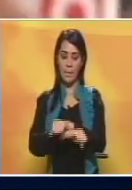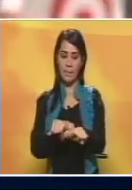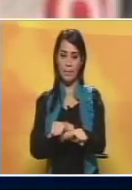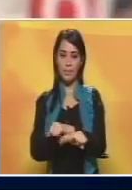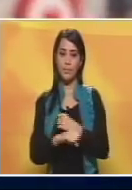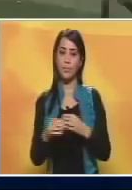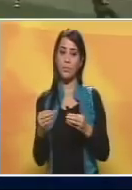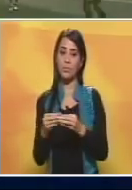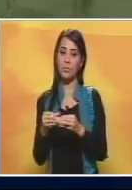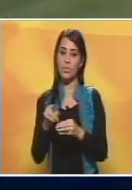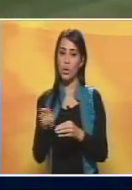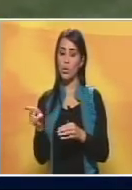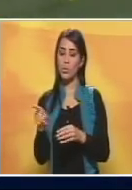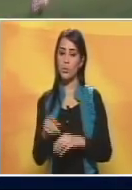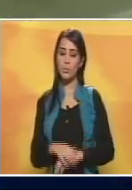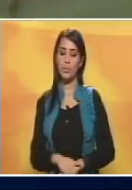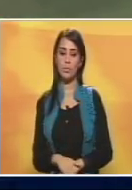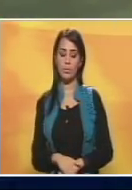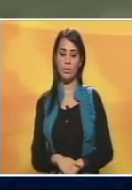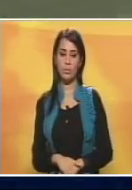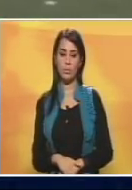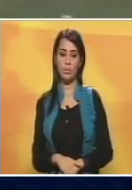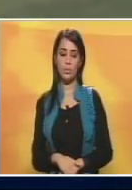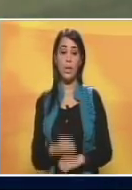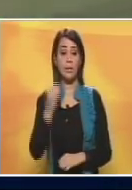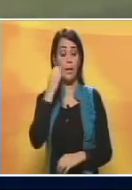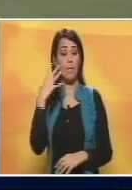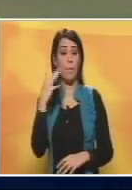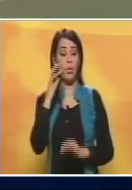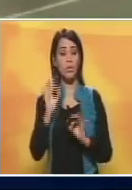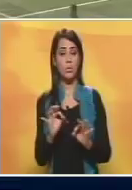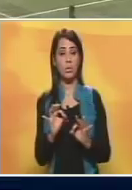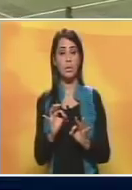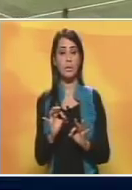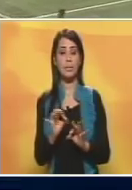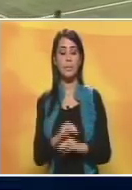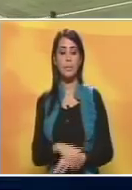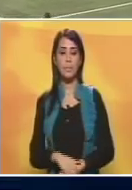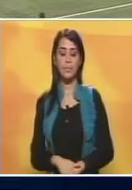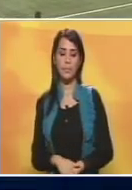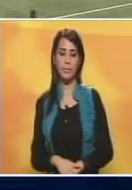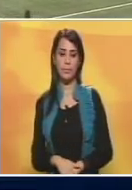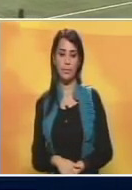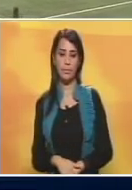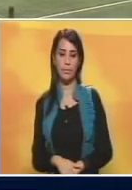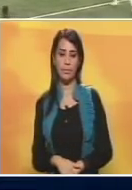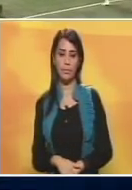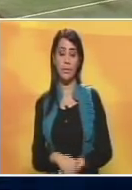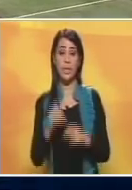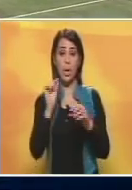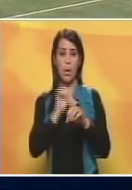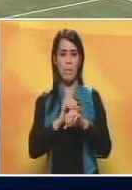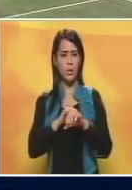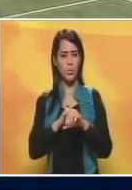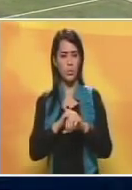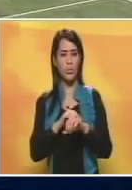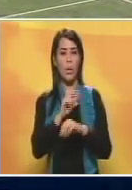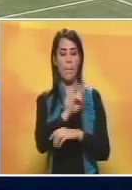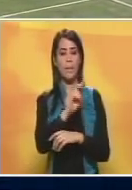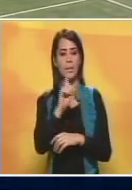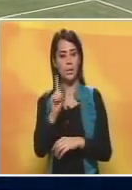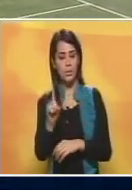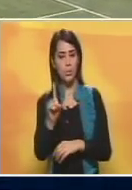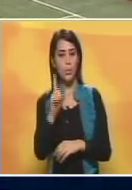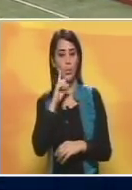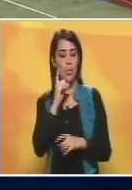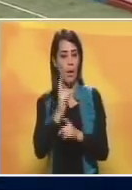los Mets en el duelo de las estrellas de la Liga Estadounidense. La Vecchia Signora abrió el marcador a los 21 minutos